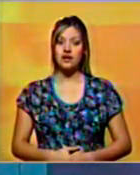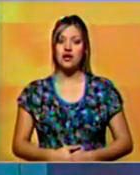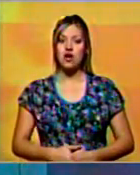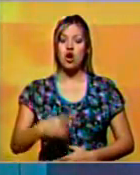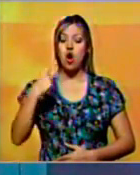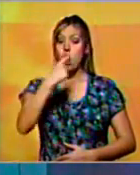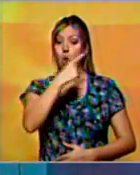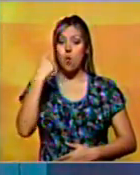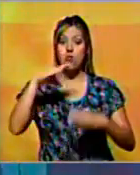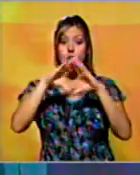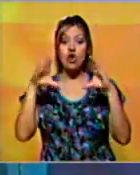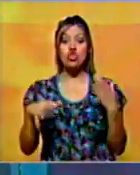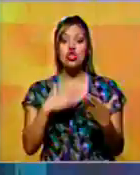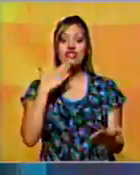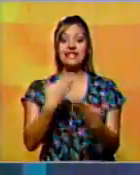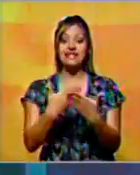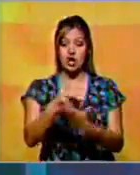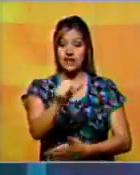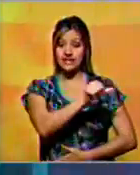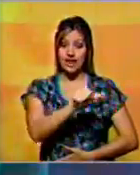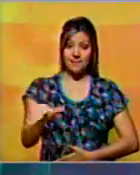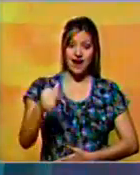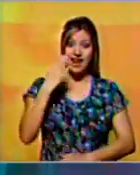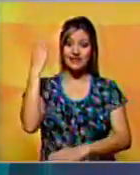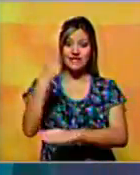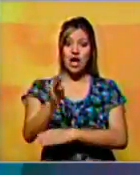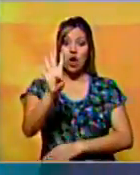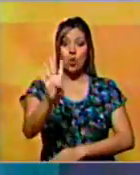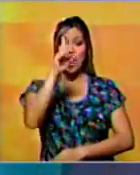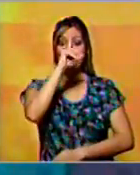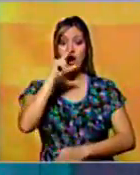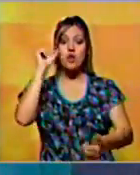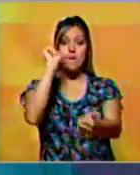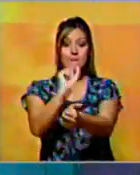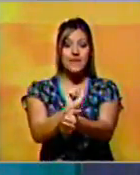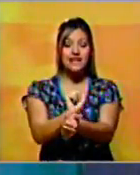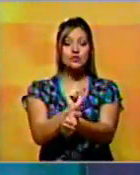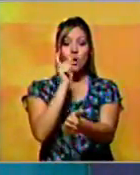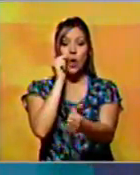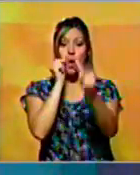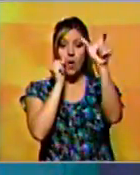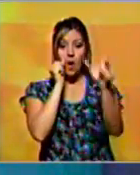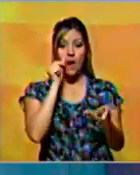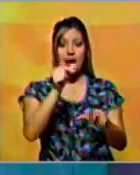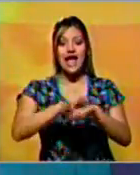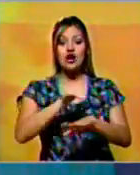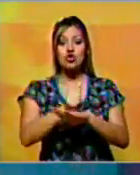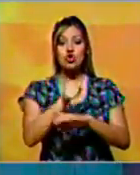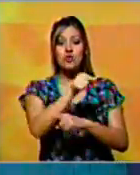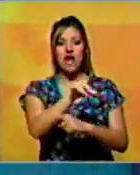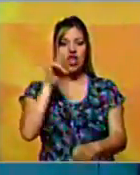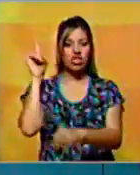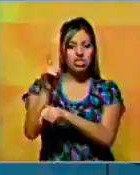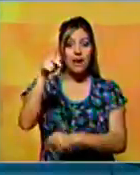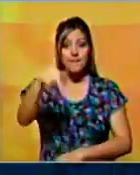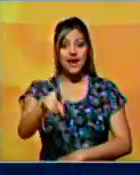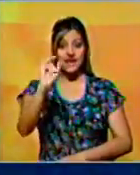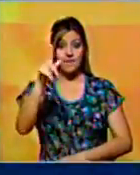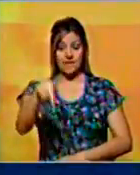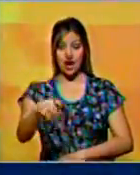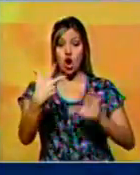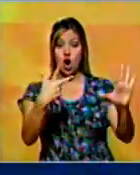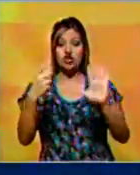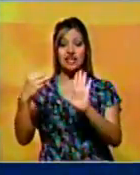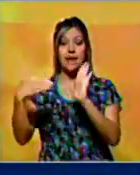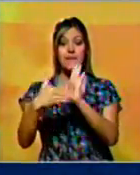Los ojos del mundo fueron testigos esta semana de la condena a 4 años de prisión de Jean-Claude Mas, culpable del fraude PIP que afectó a más de